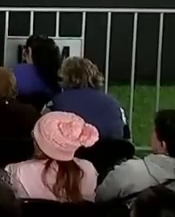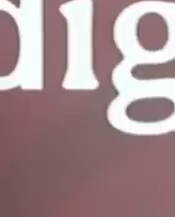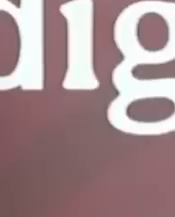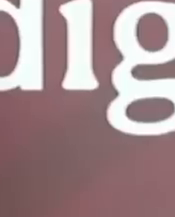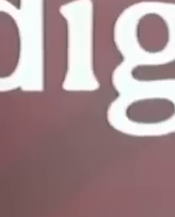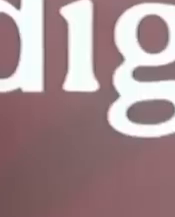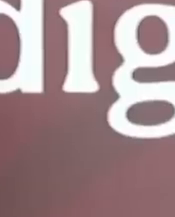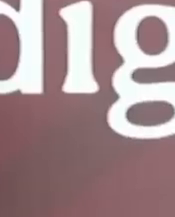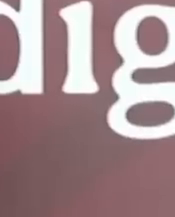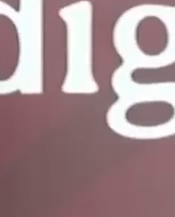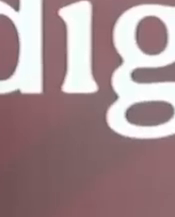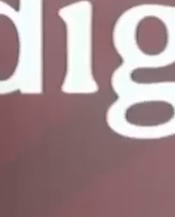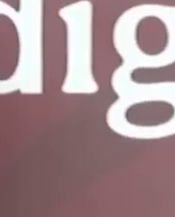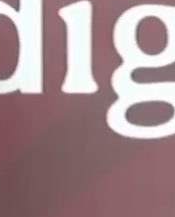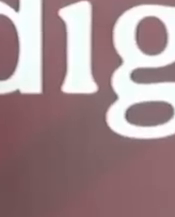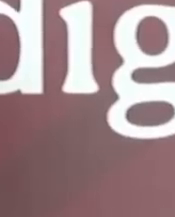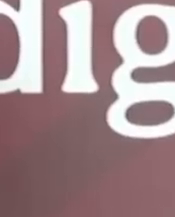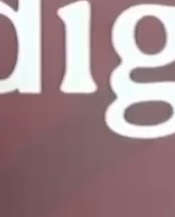Me quedó muy bien.